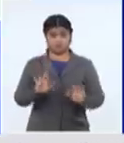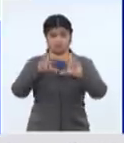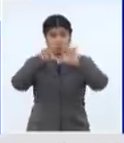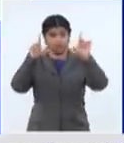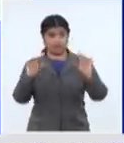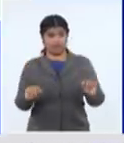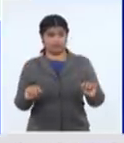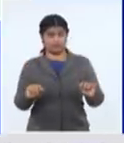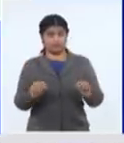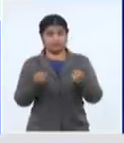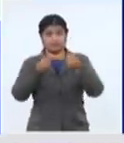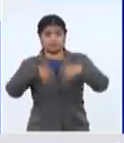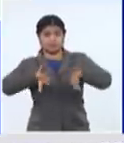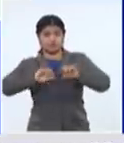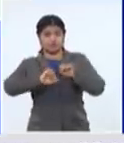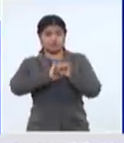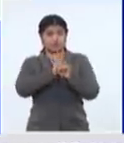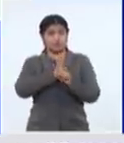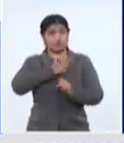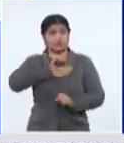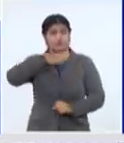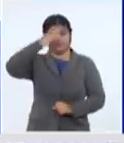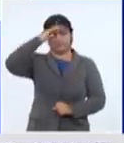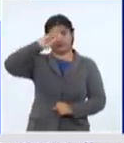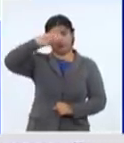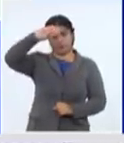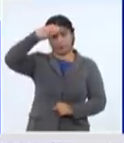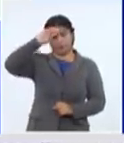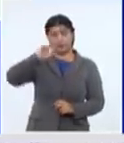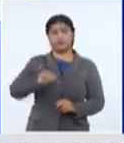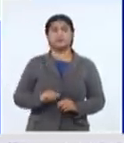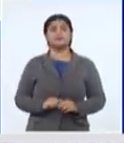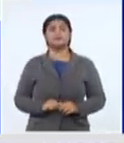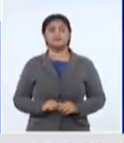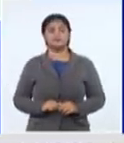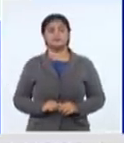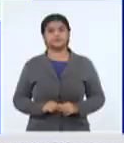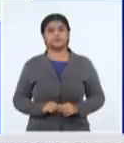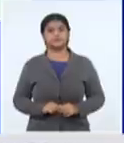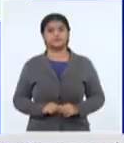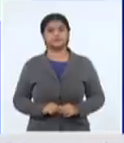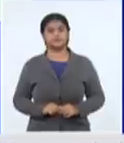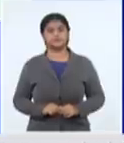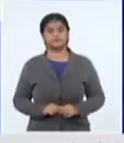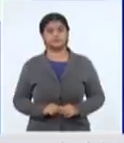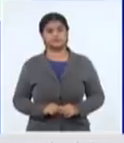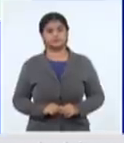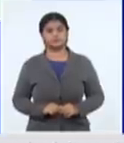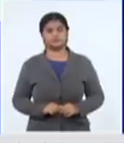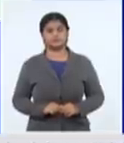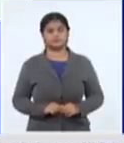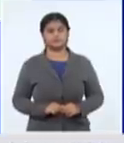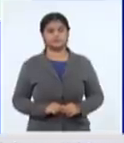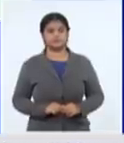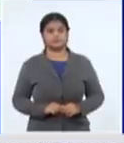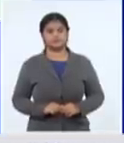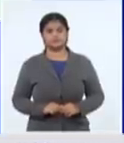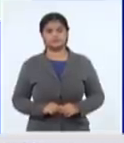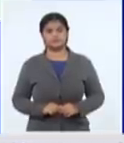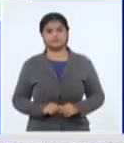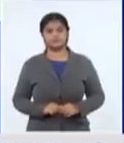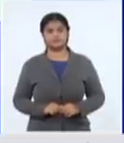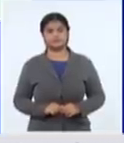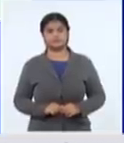El comportamiento de la pandemia, ahí lo tienen, y se puede apreciar con un esfuerzo, porque está un poco